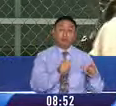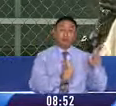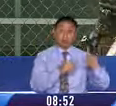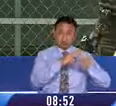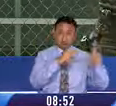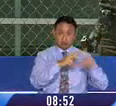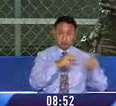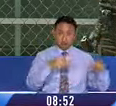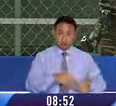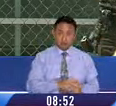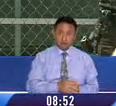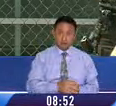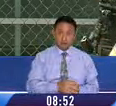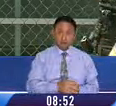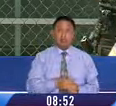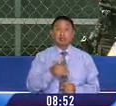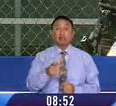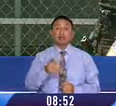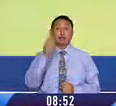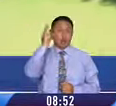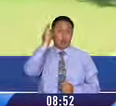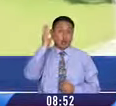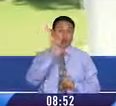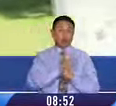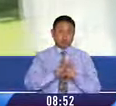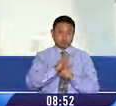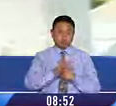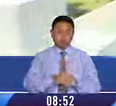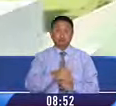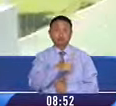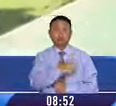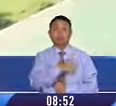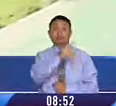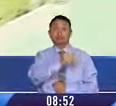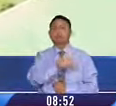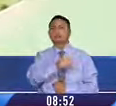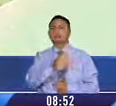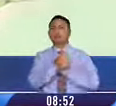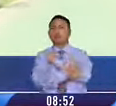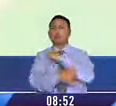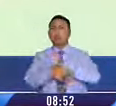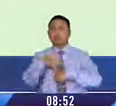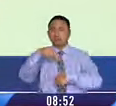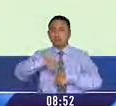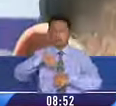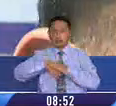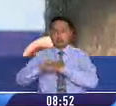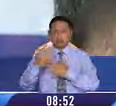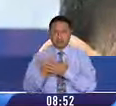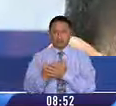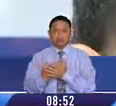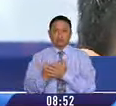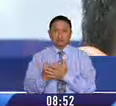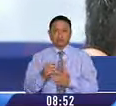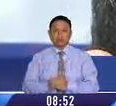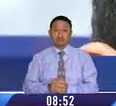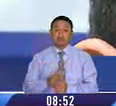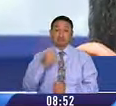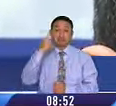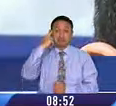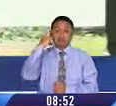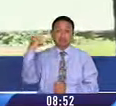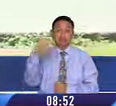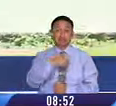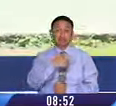fuga, abusar sexualmente de una menor. El hombre de nacionalidad extranjera tiene antecedentes delictivos y se presume que sería